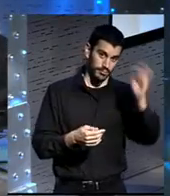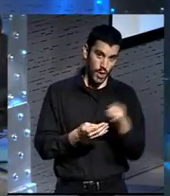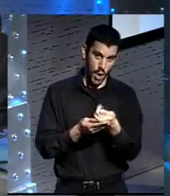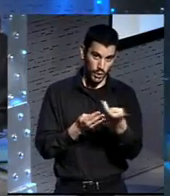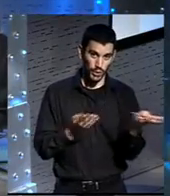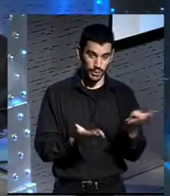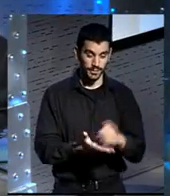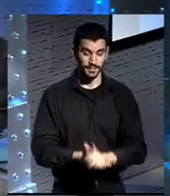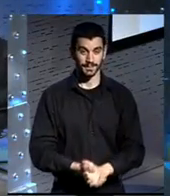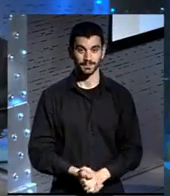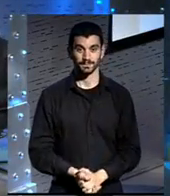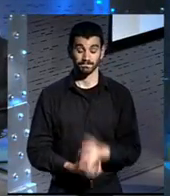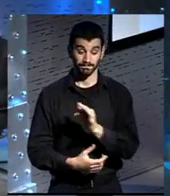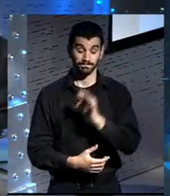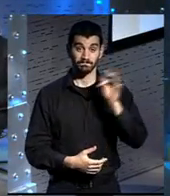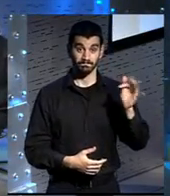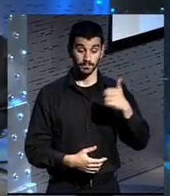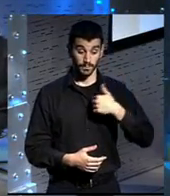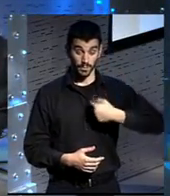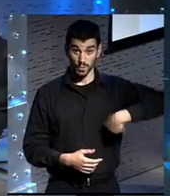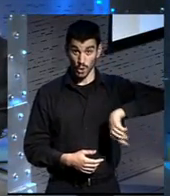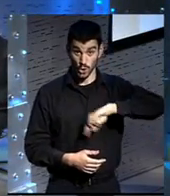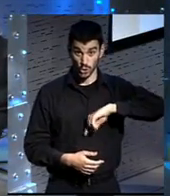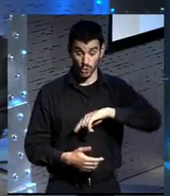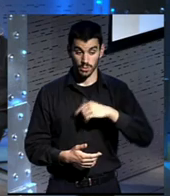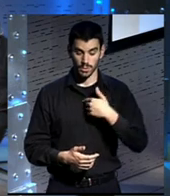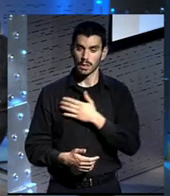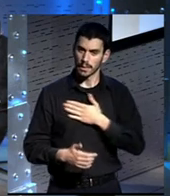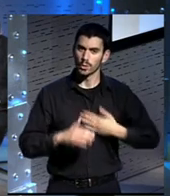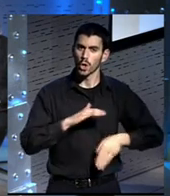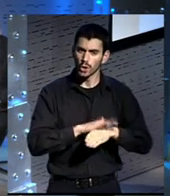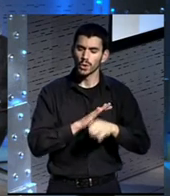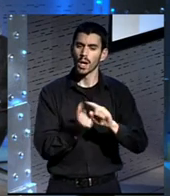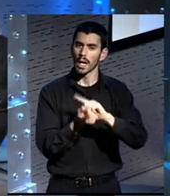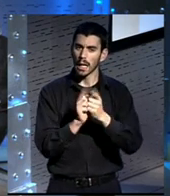Nosotros vamos a introducir, o vamos a seguir introduciendo cambios.